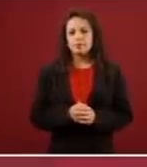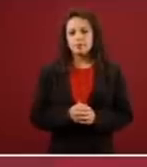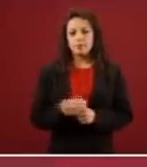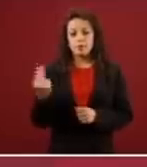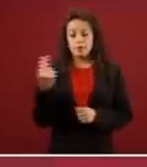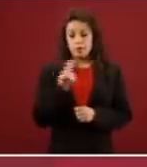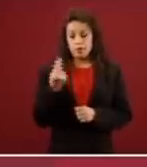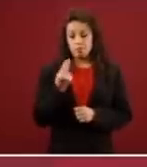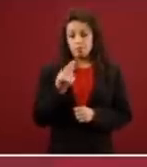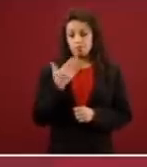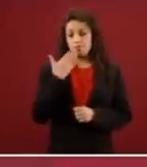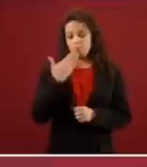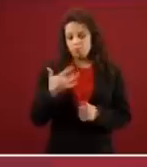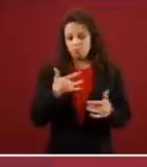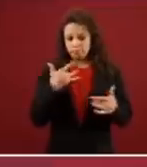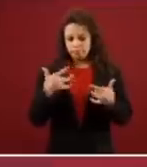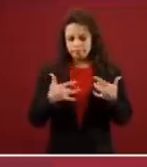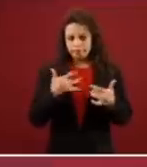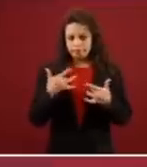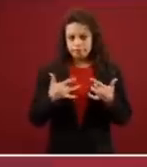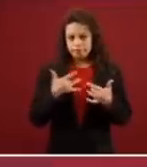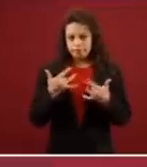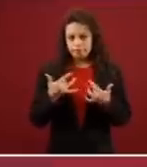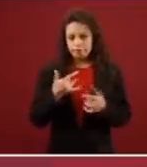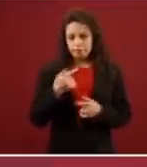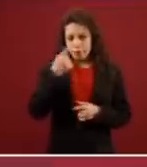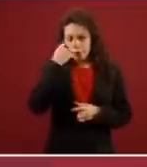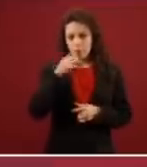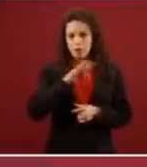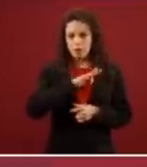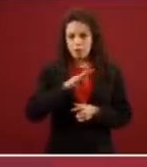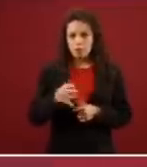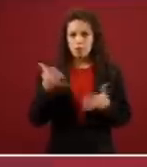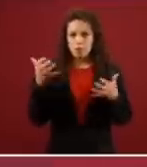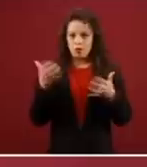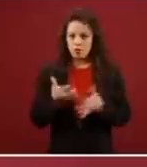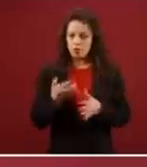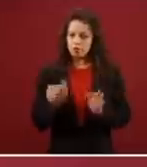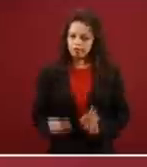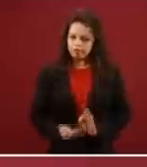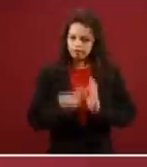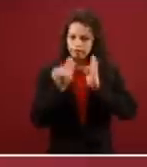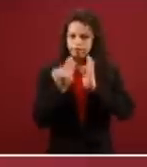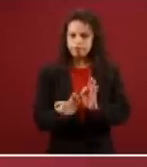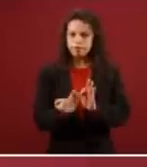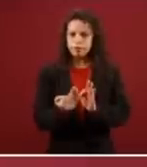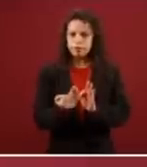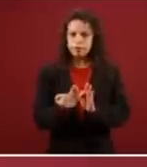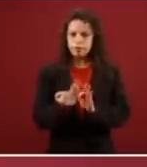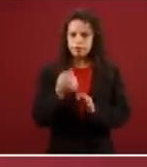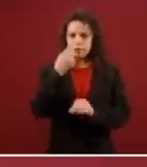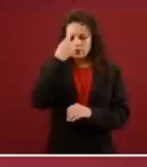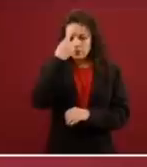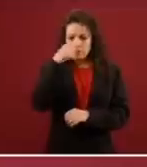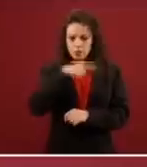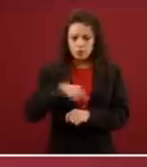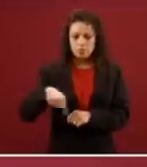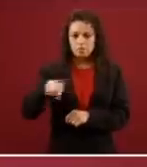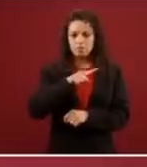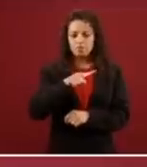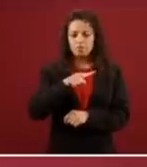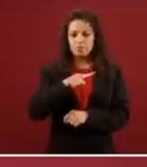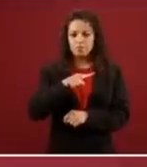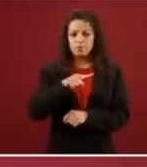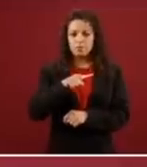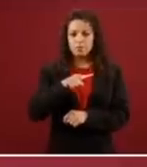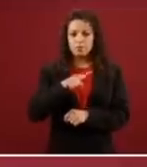moral y se pueda de esta manera enfrentar el flagelo de